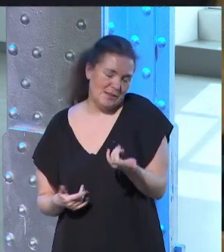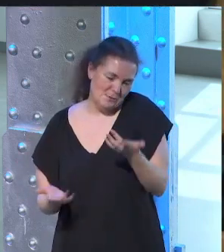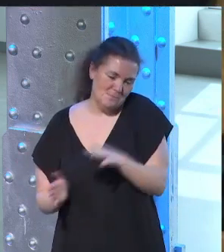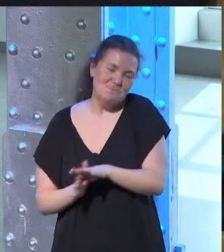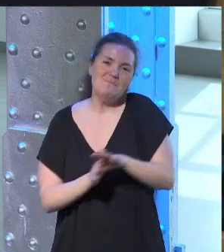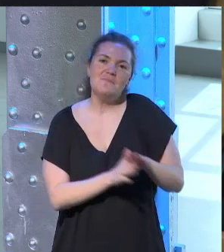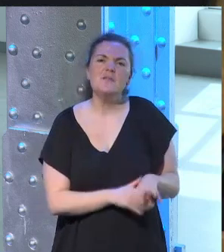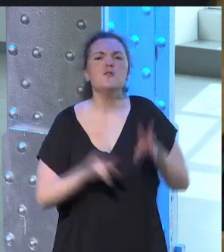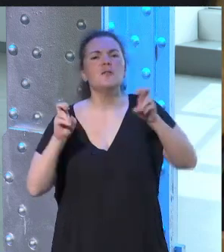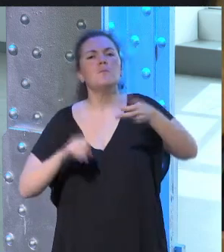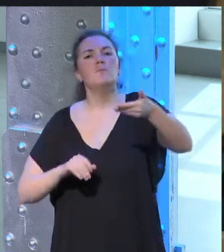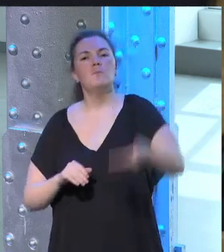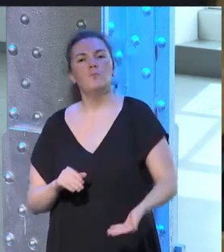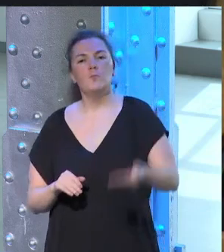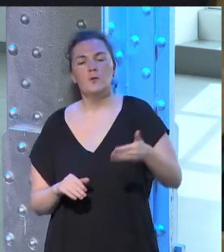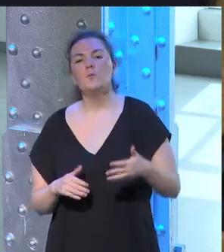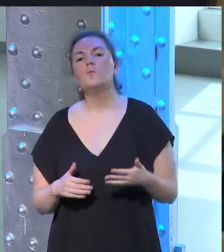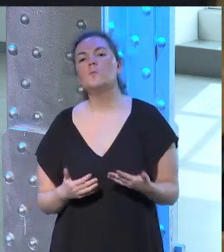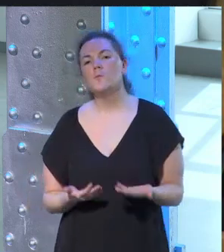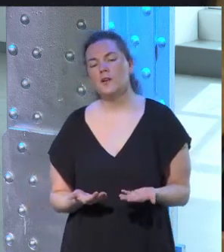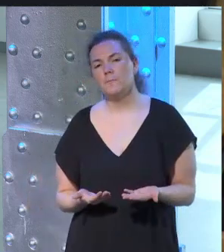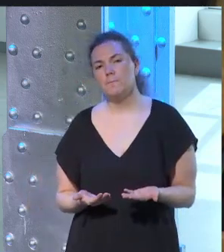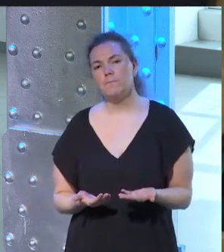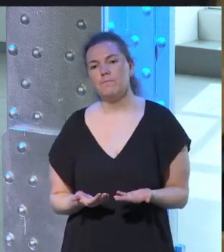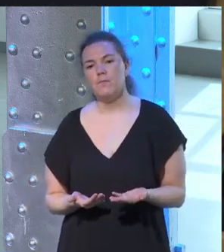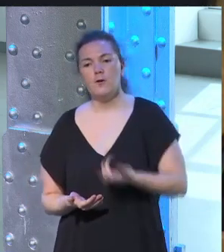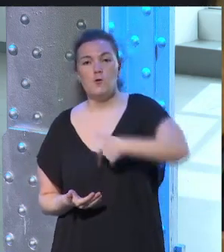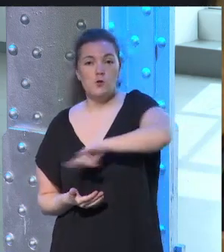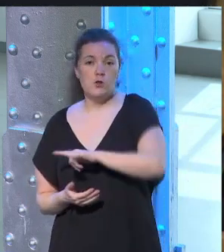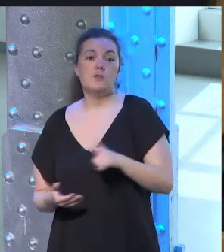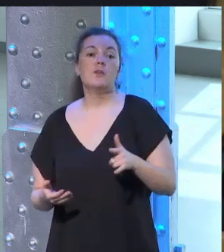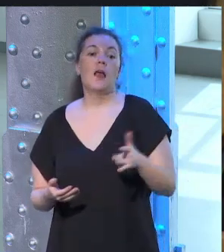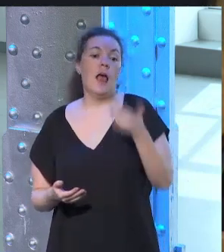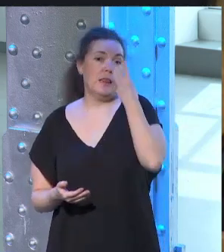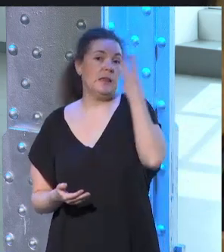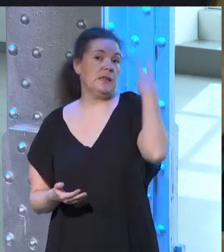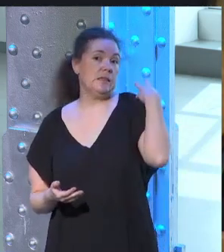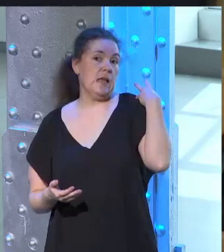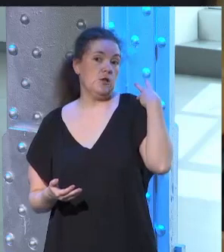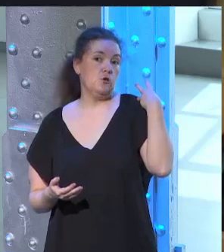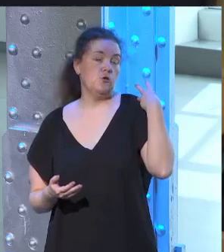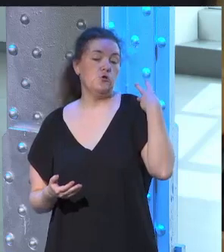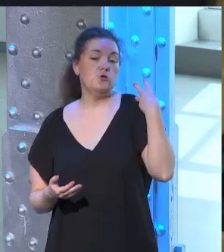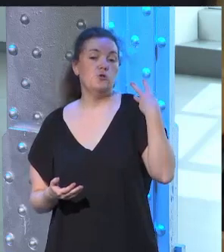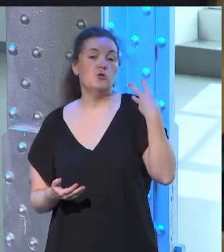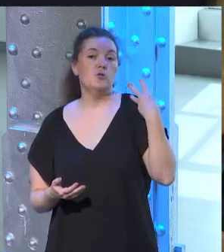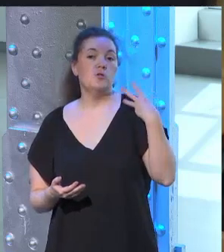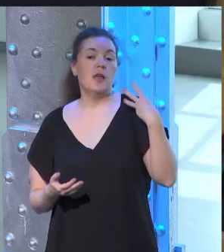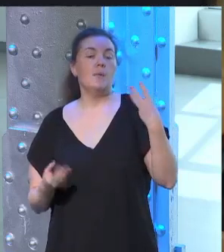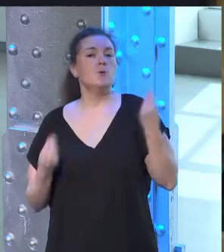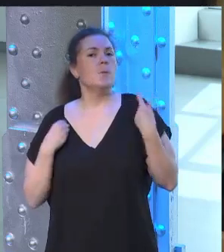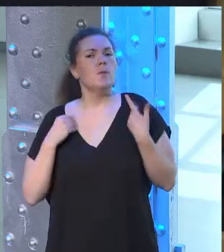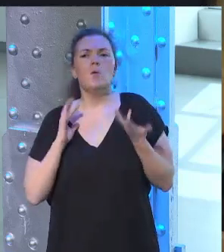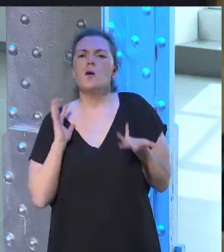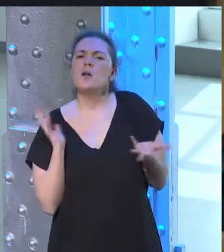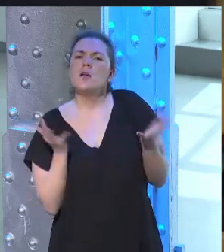una cuestión que creo que es fundamental y es, hemos vivido en el mundo hace 3 años un cambio drástico